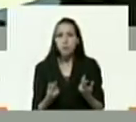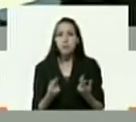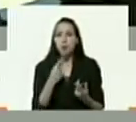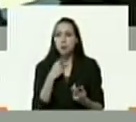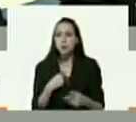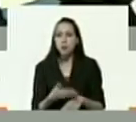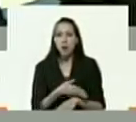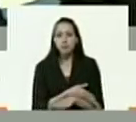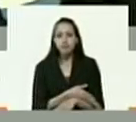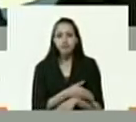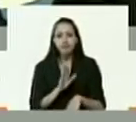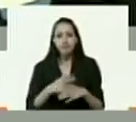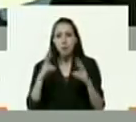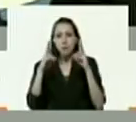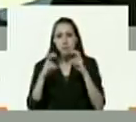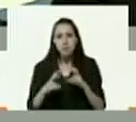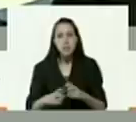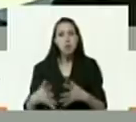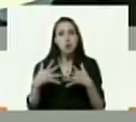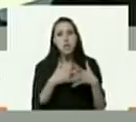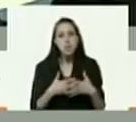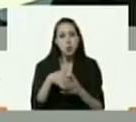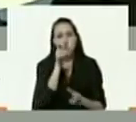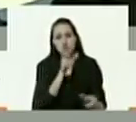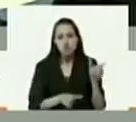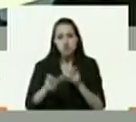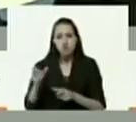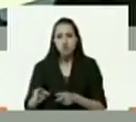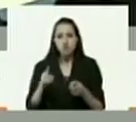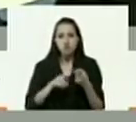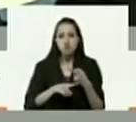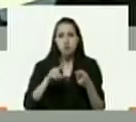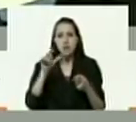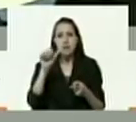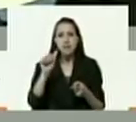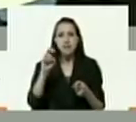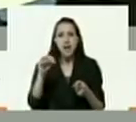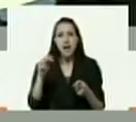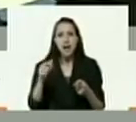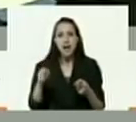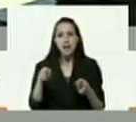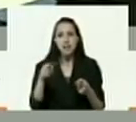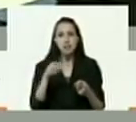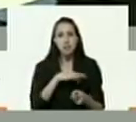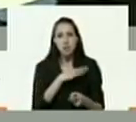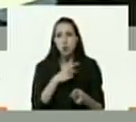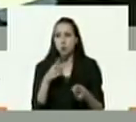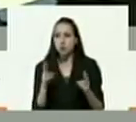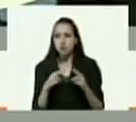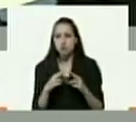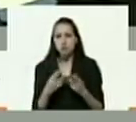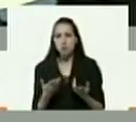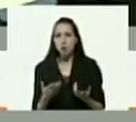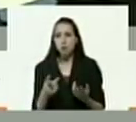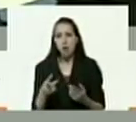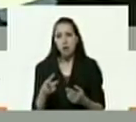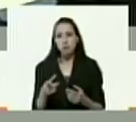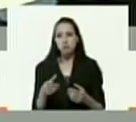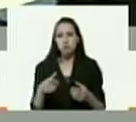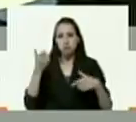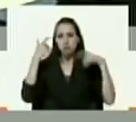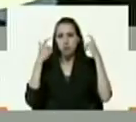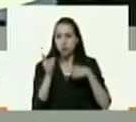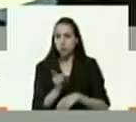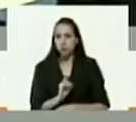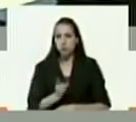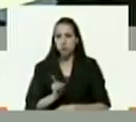Los investigadores estadounidenses, el señor Jeffrey Sachs, no le conozco, entiendo que no es en lo absoluto chavista. El